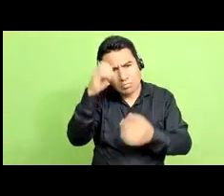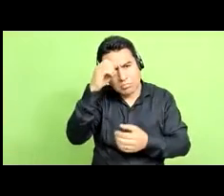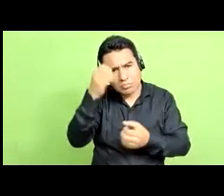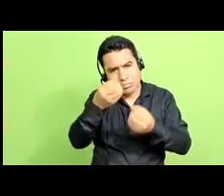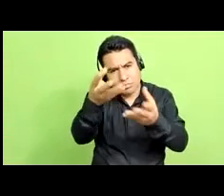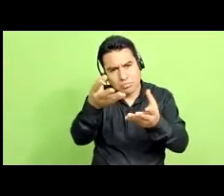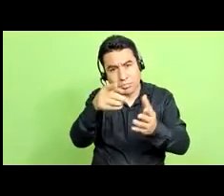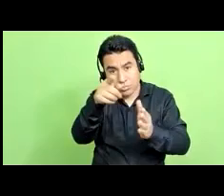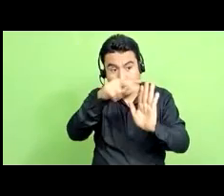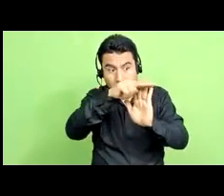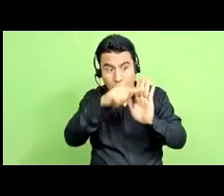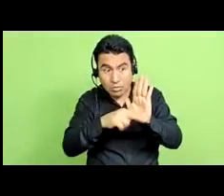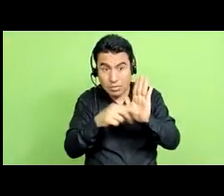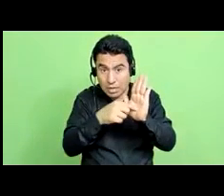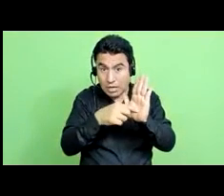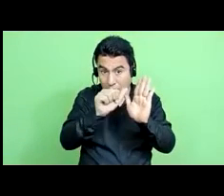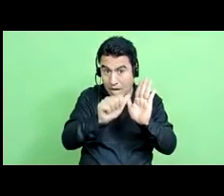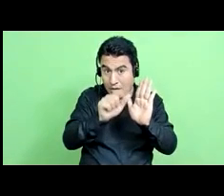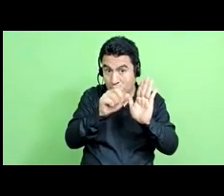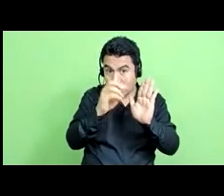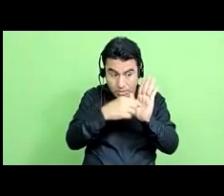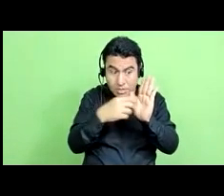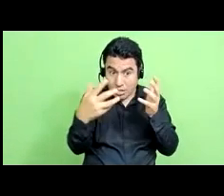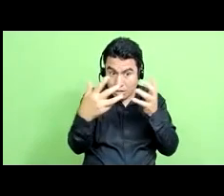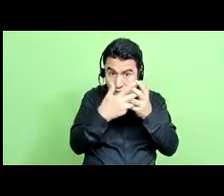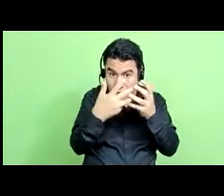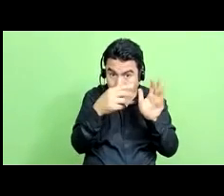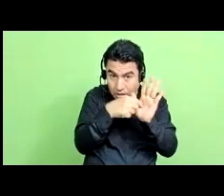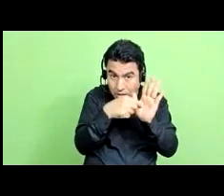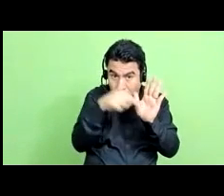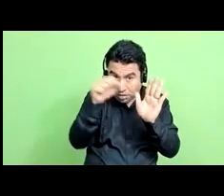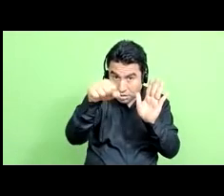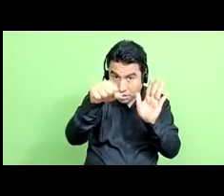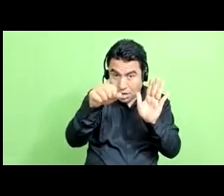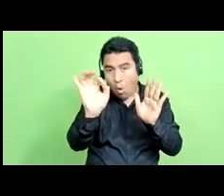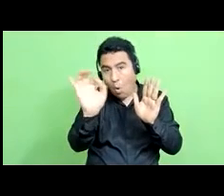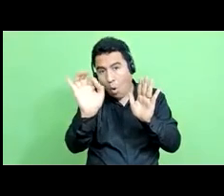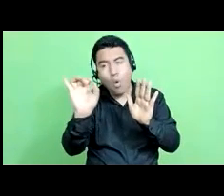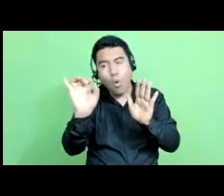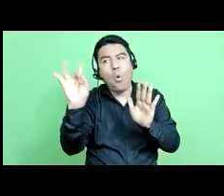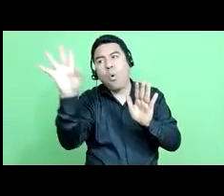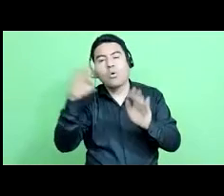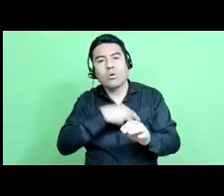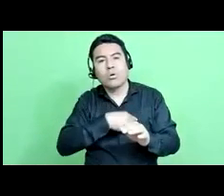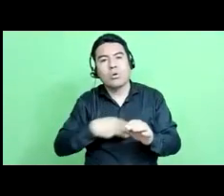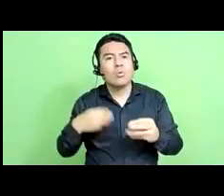dentro de su proyección donde el ministerio de vivienda